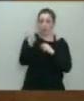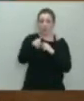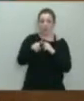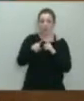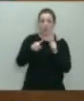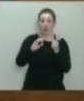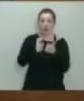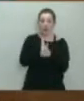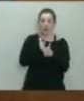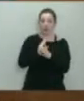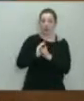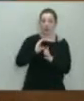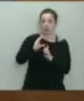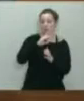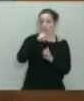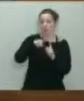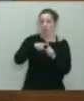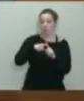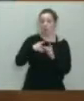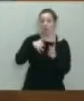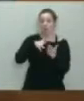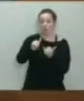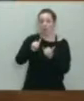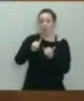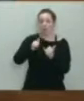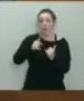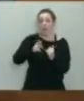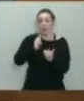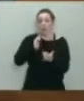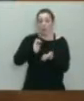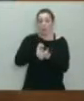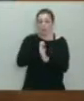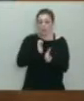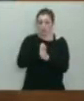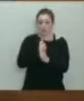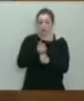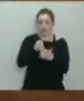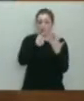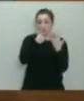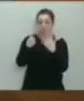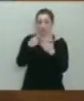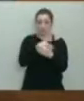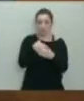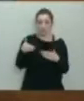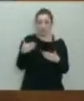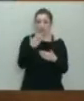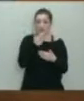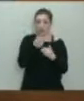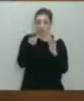de crédito para la amortización de préstamos por importe de 76 millones, si hay alguna norma,